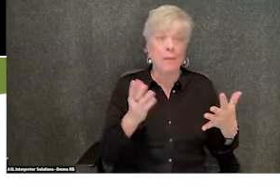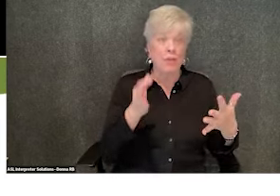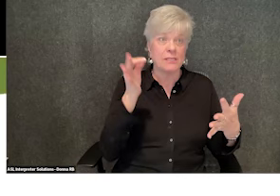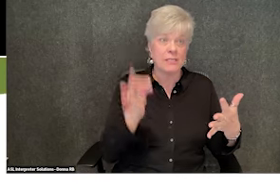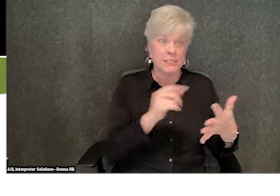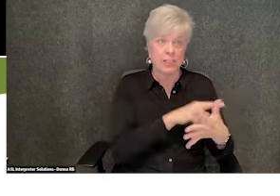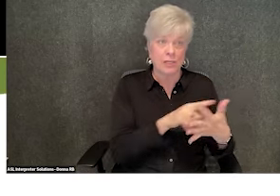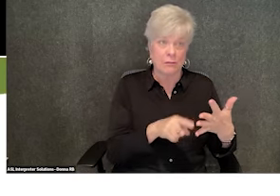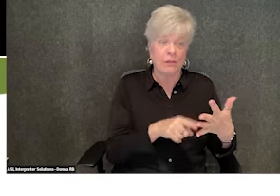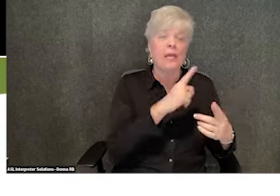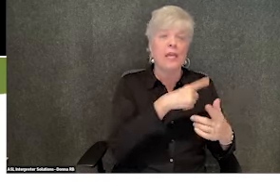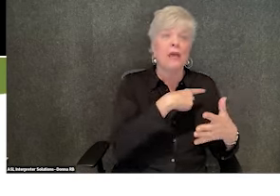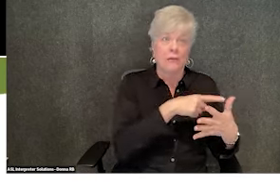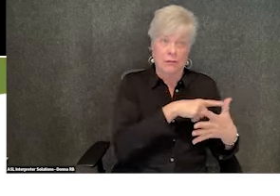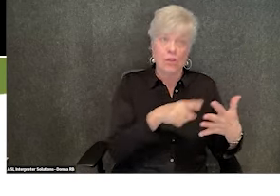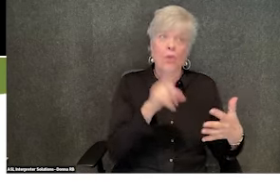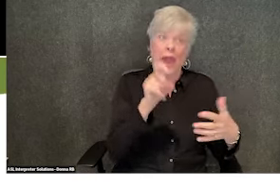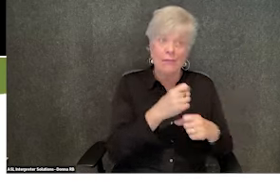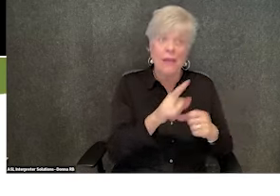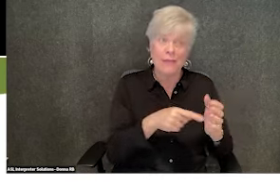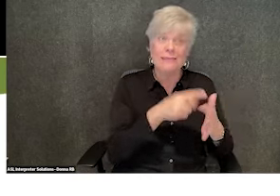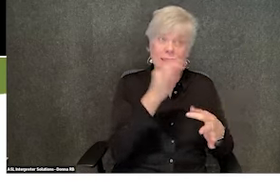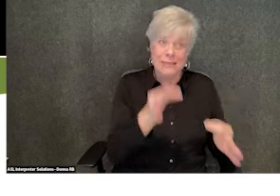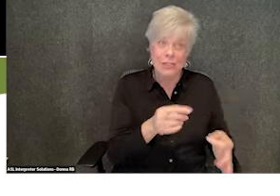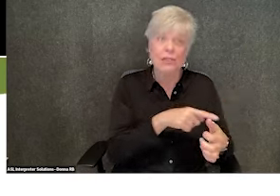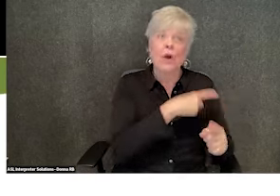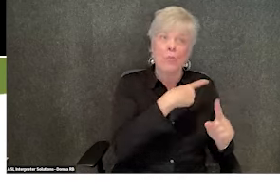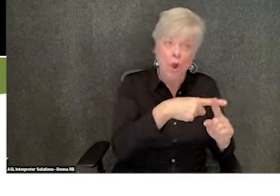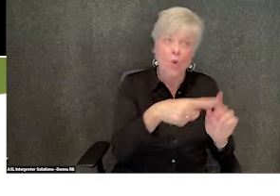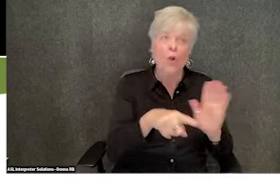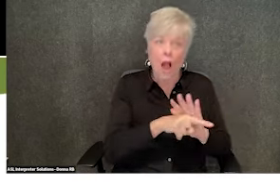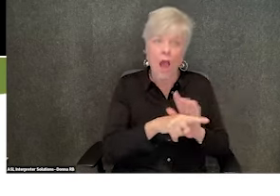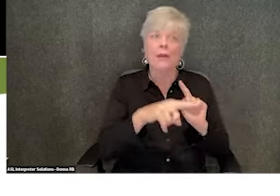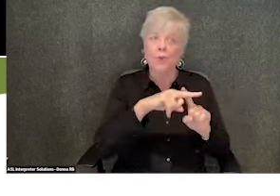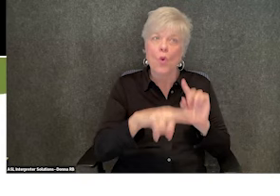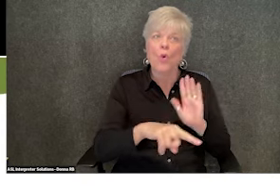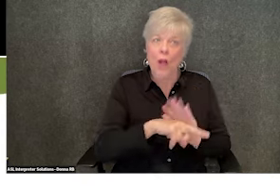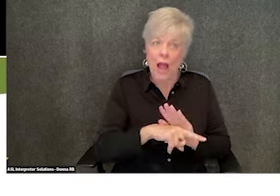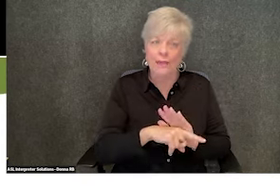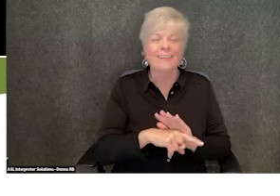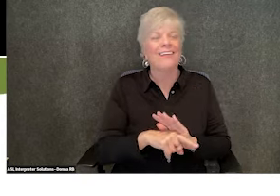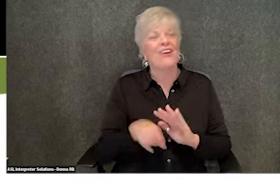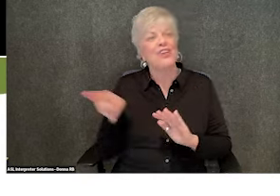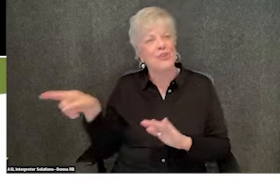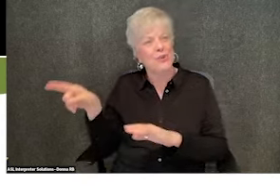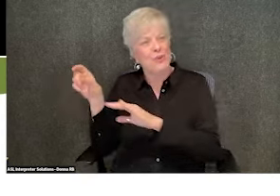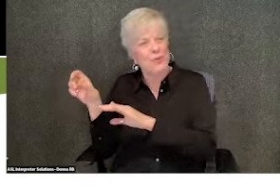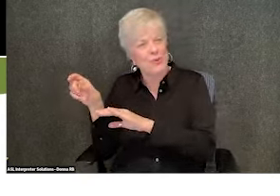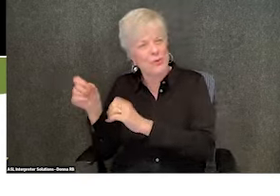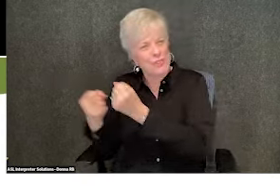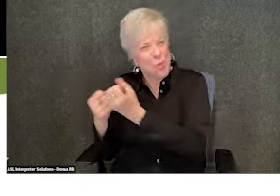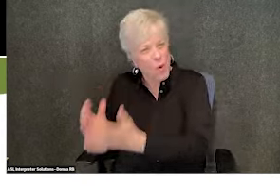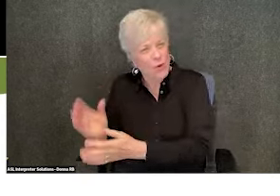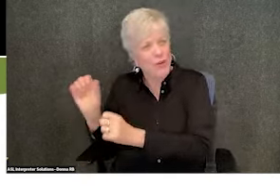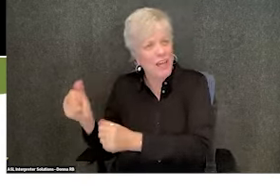tiene positivo y negativo, positivo y negativo, positivo y negativo. Eso es lo que alguien está haciendo bajo un